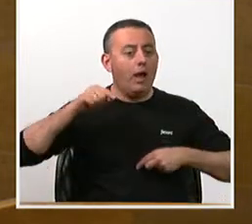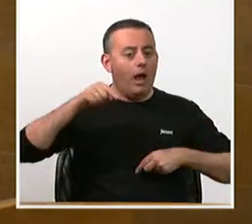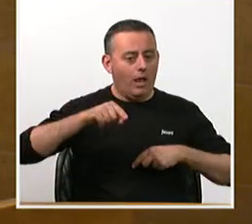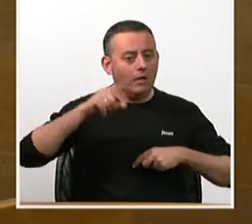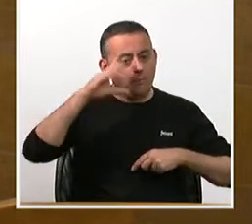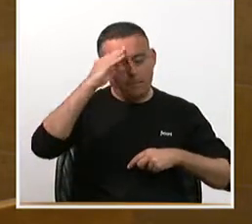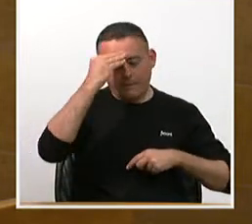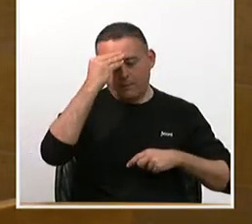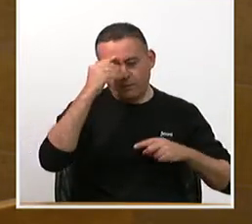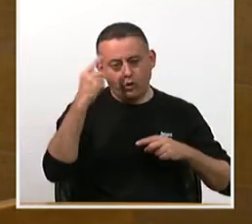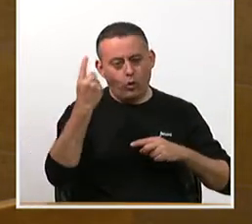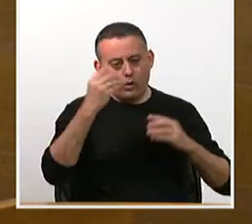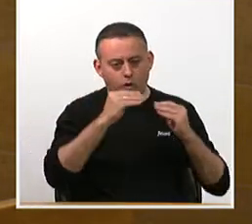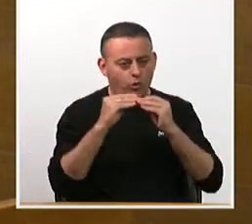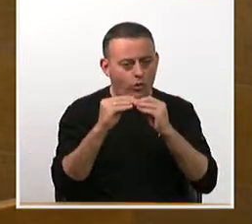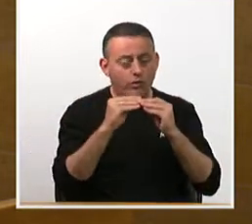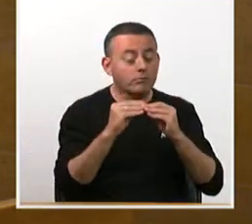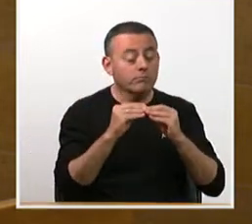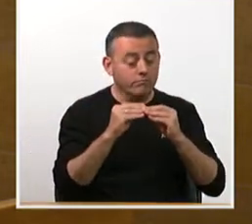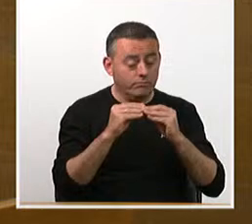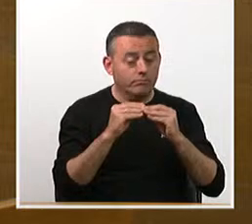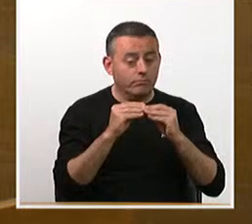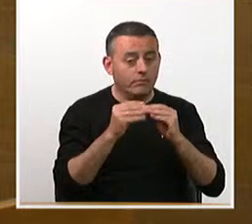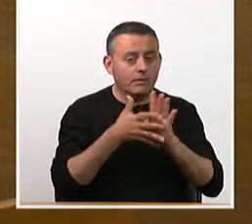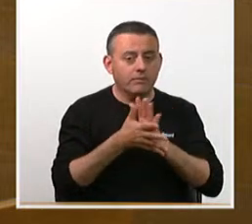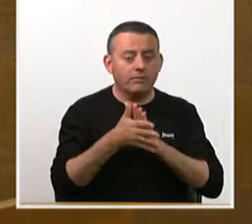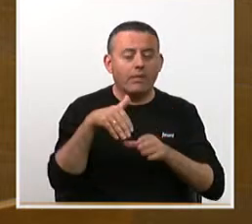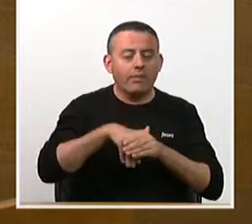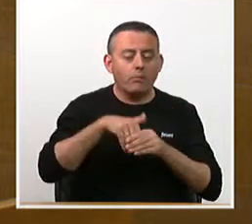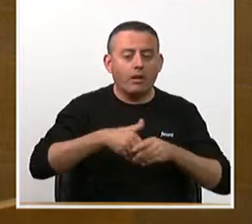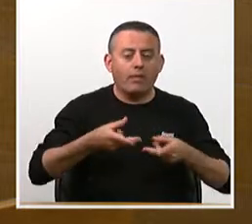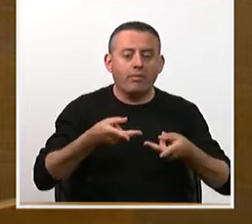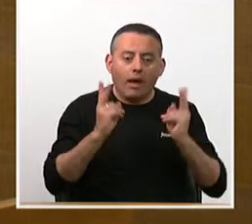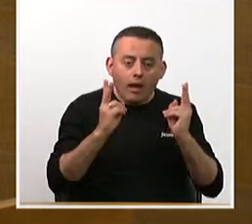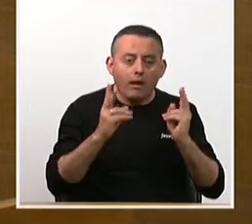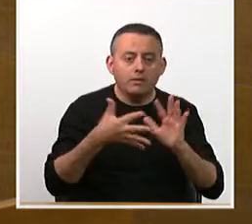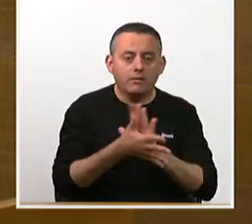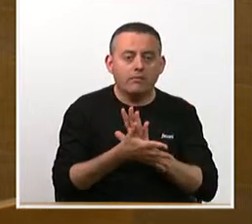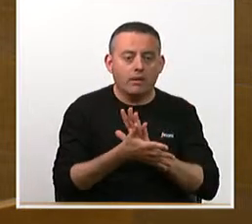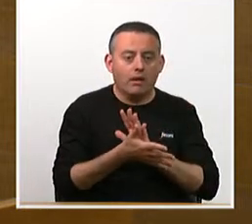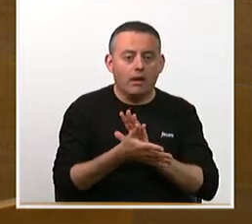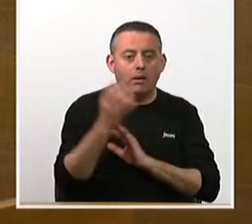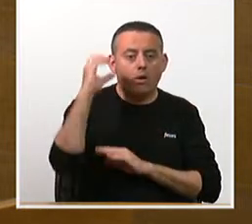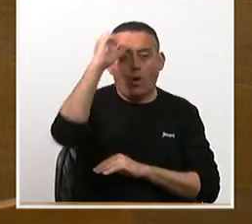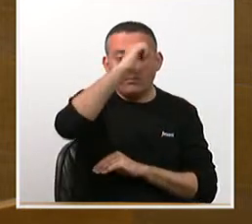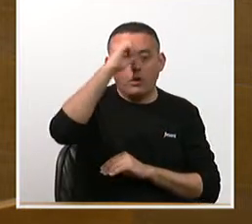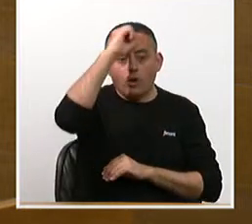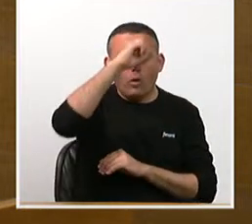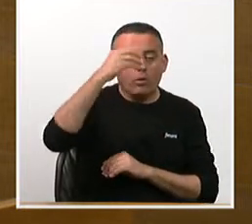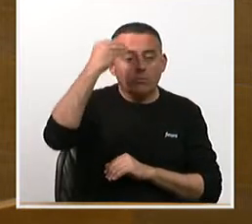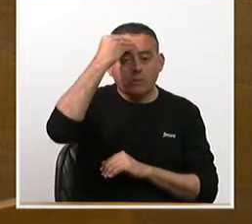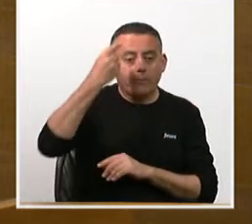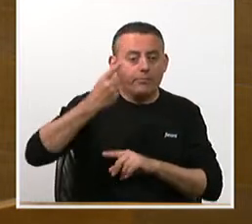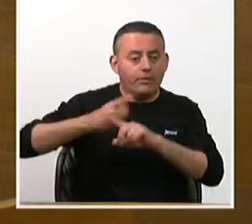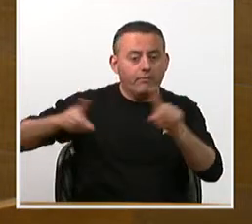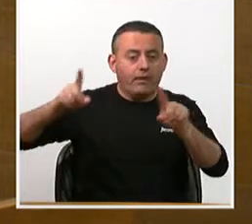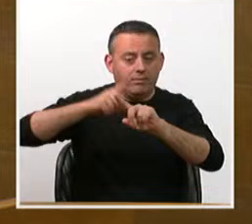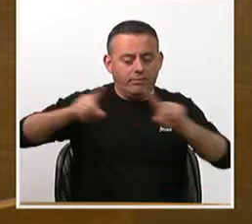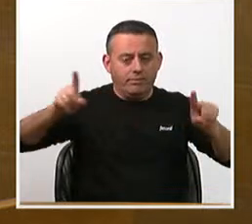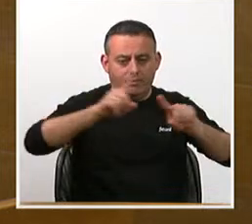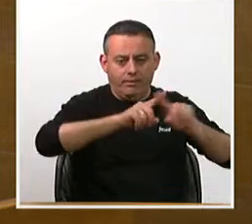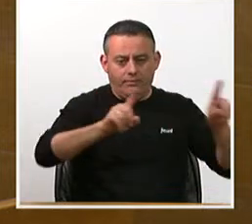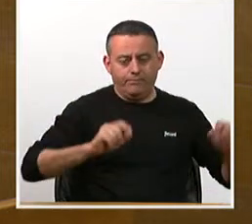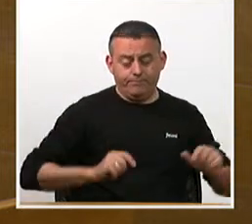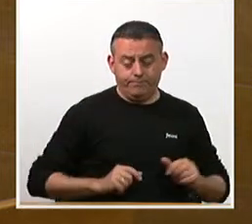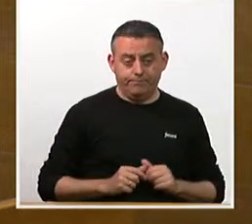único precisamente la democracia se basa en eso en que la gente puede disentir puede pensar distinto